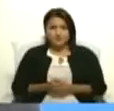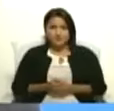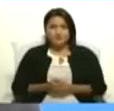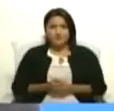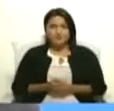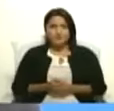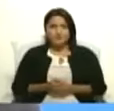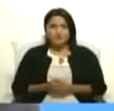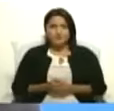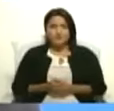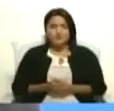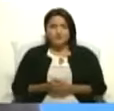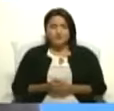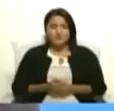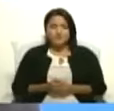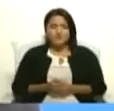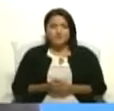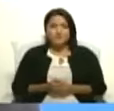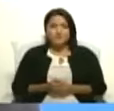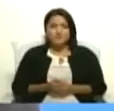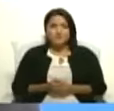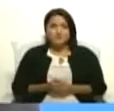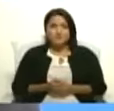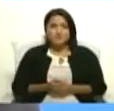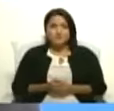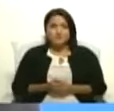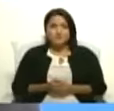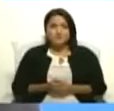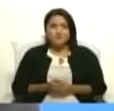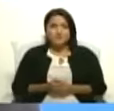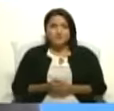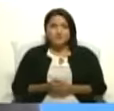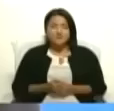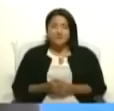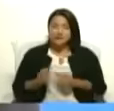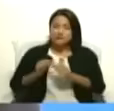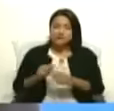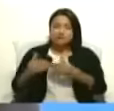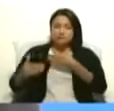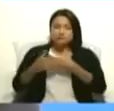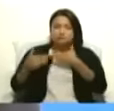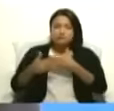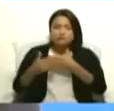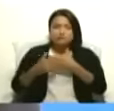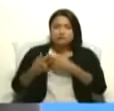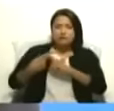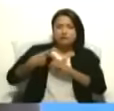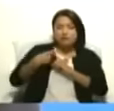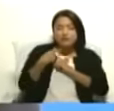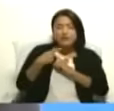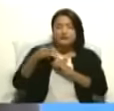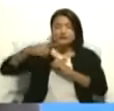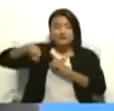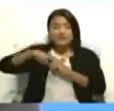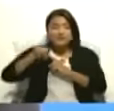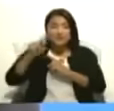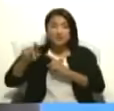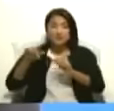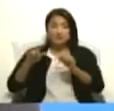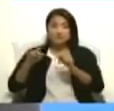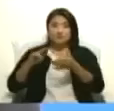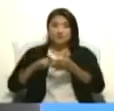hablan del pueblo de Venezuela el empeño de humillarnos y ofendernos se ha convertido en un alarde de buen